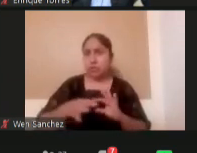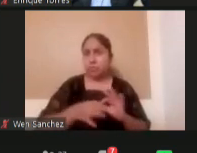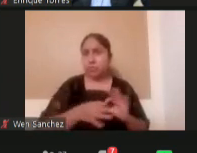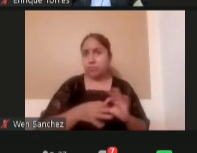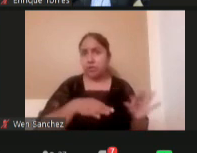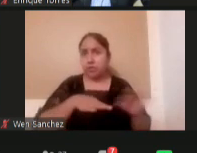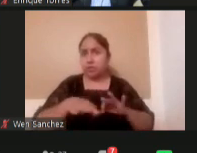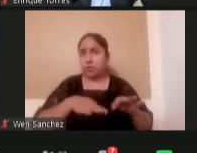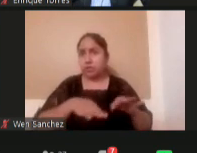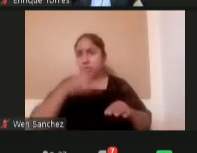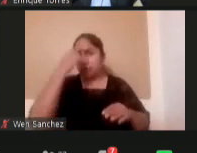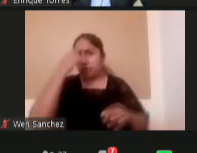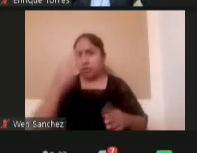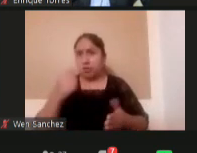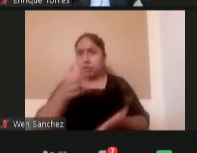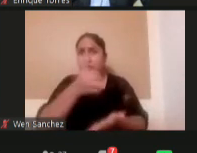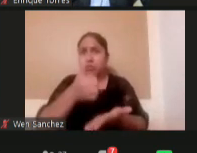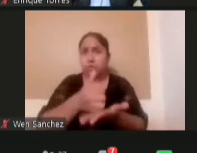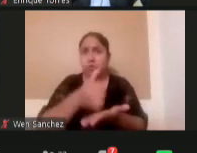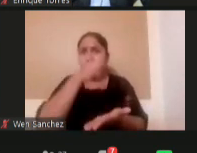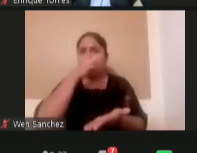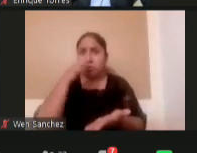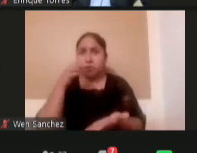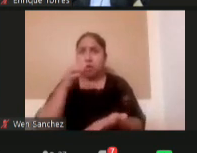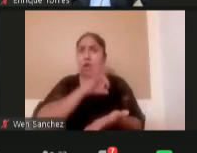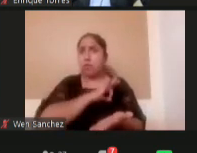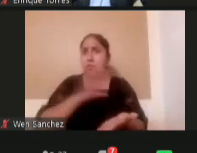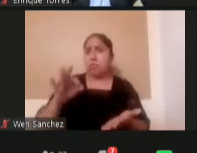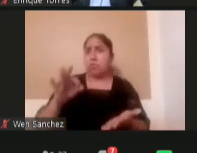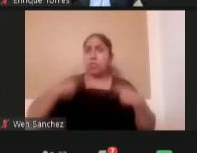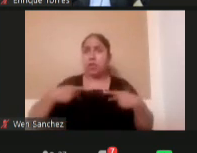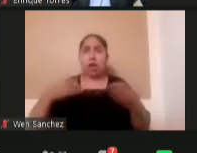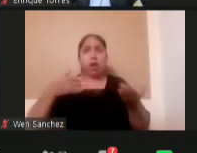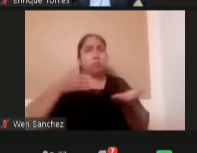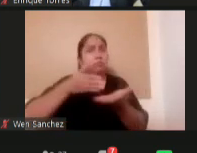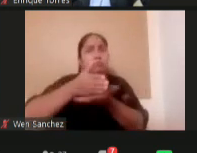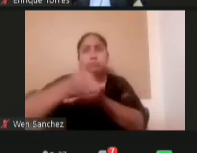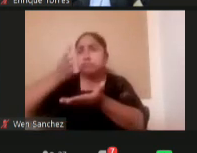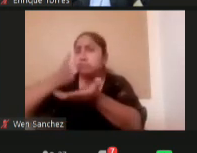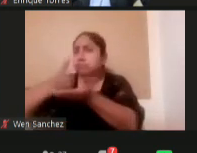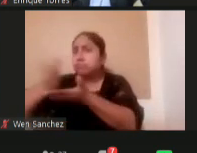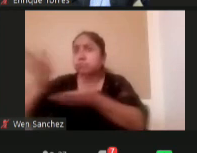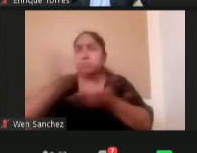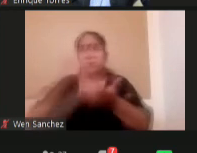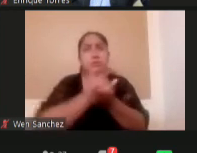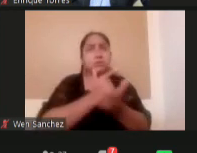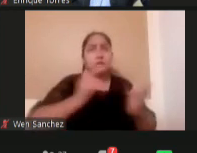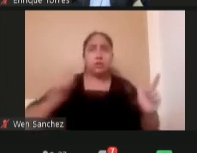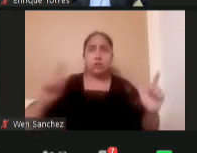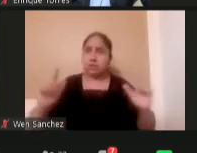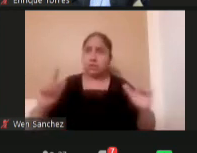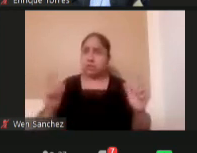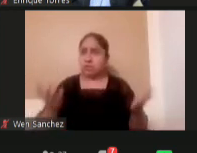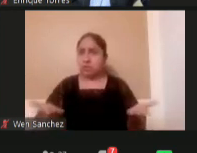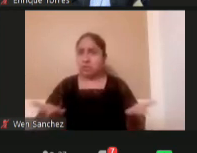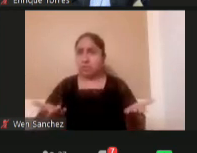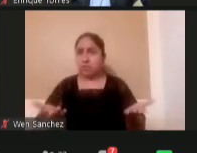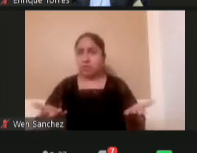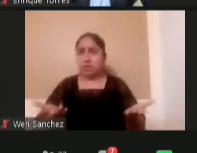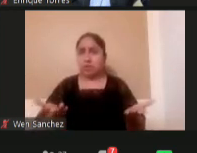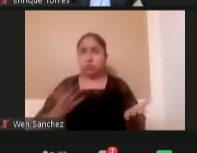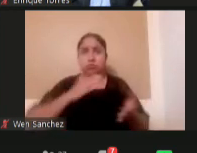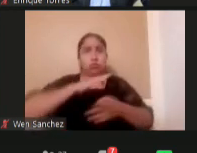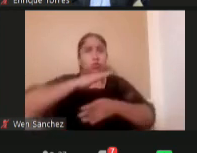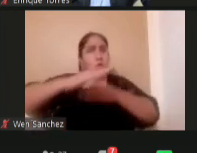que todos los ciudadanos tengan acceso a la movilidad. Entonces, En todos recae responsabilidad. No